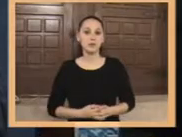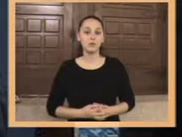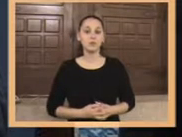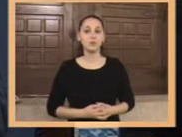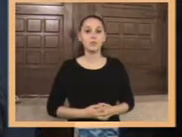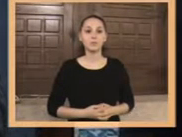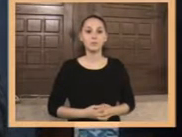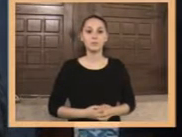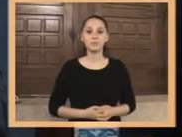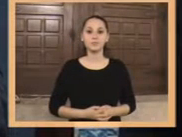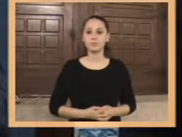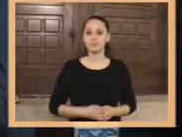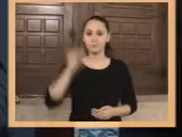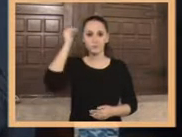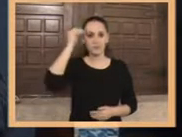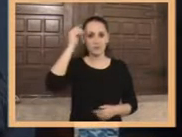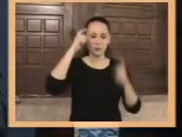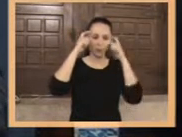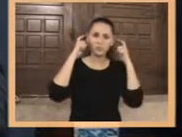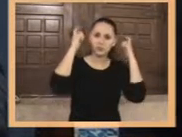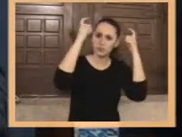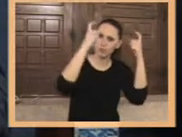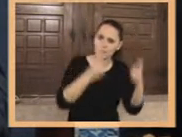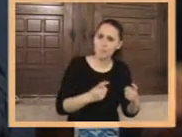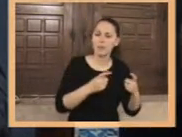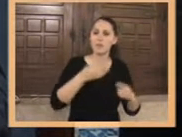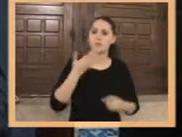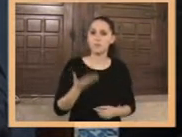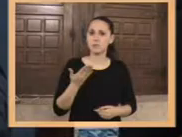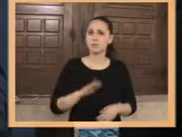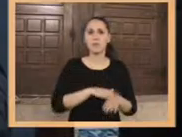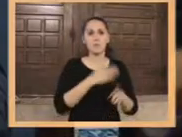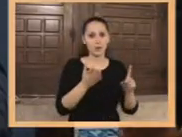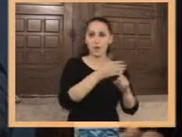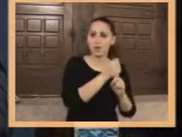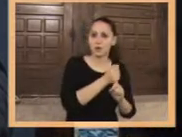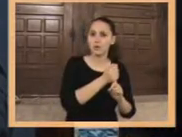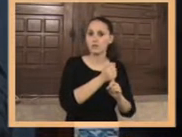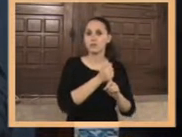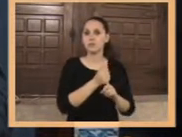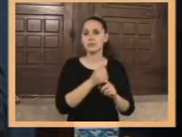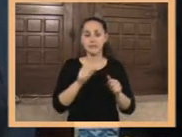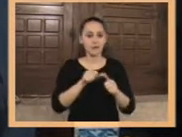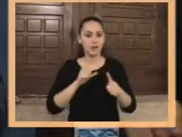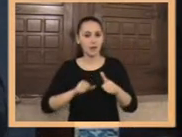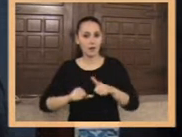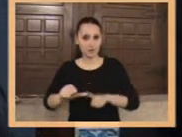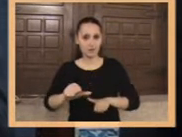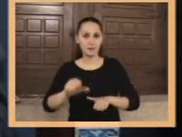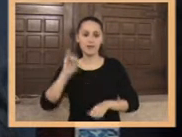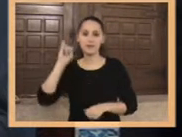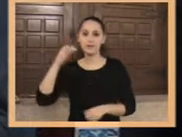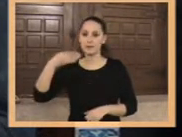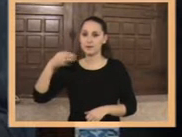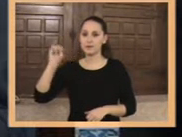de abstracción importante como para que así se consideren, y, a partir de ahí, pues quedarlos exentos de este impuesto, con lo